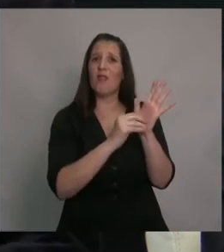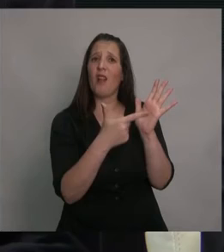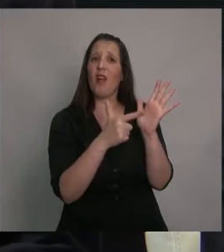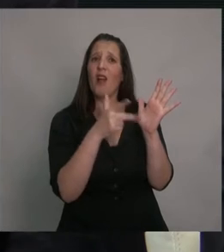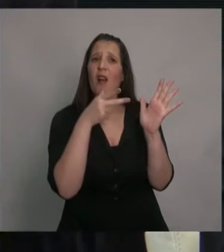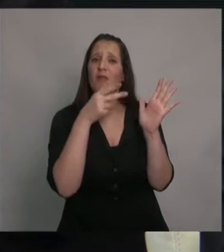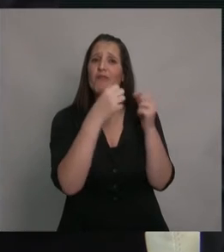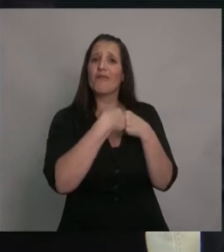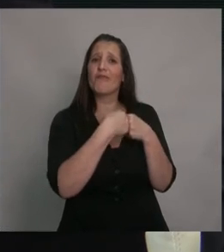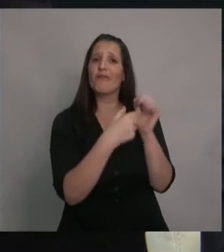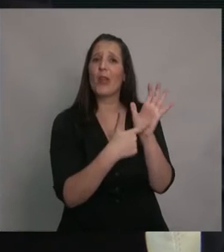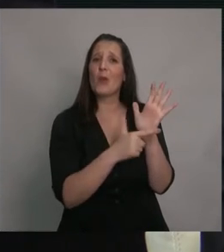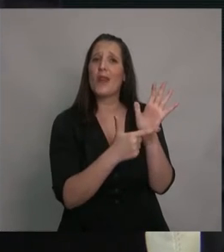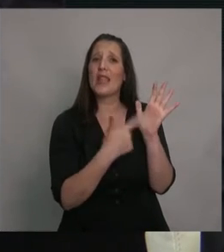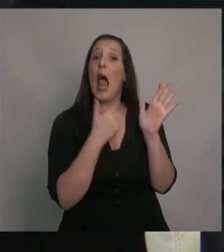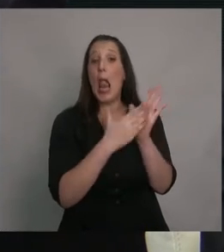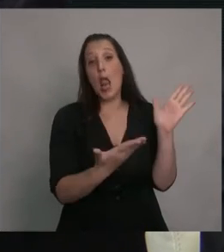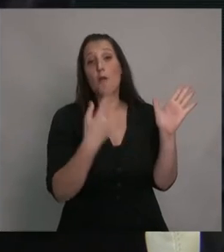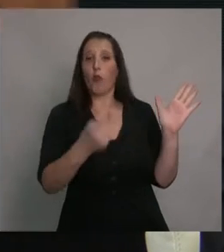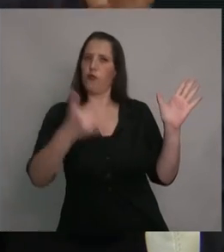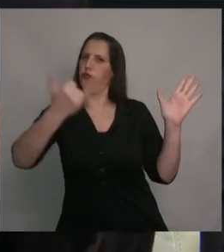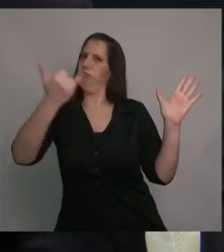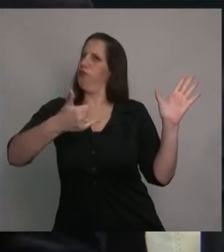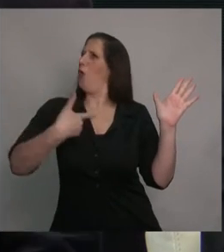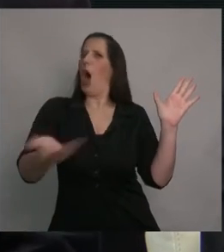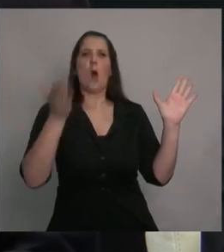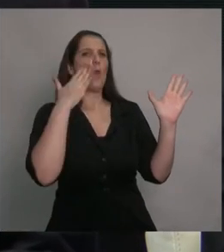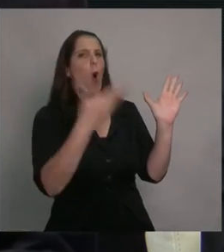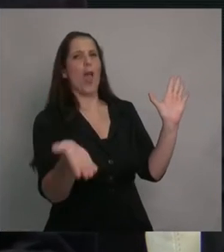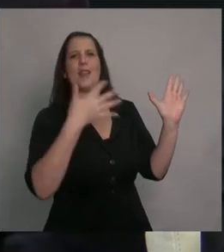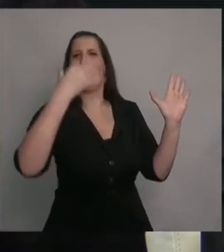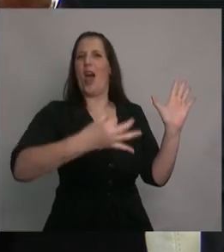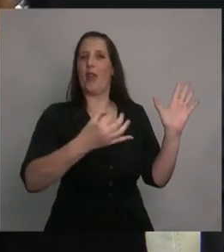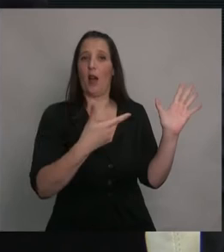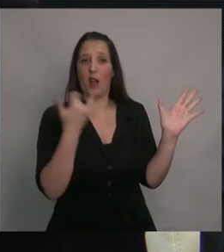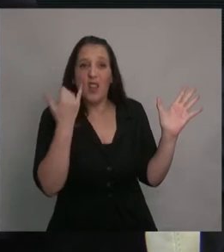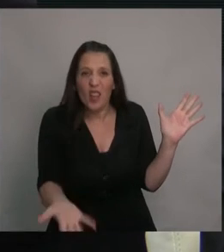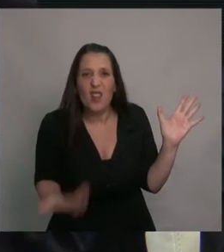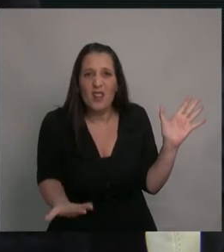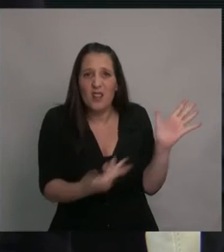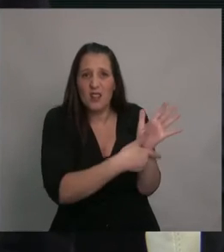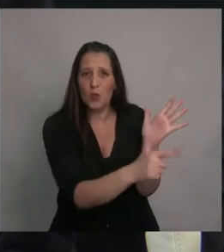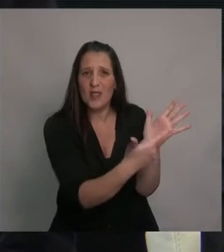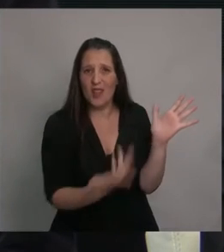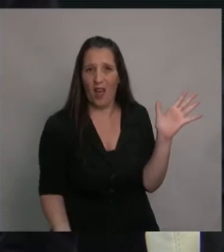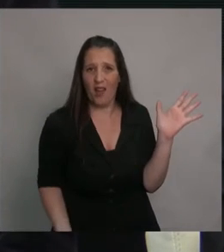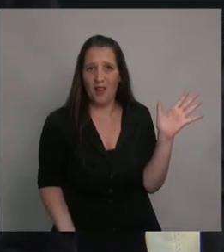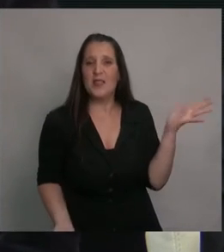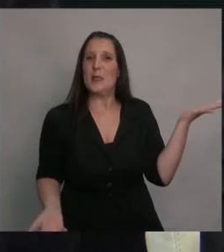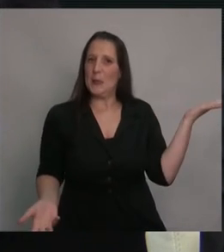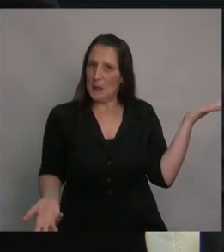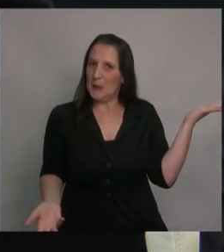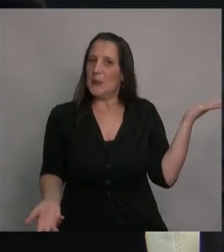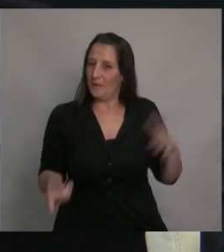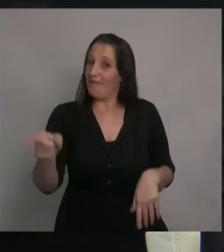ningún lado. En un libro que presume ser el libro de los hechos. Por supuesto, ustedes se imaginarán a qué